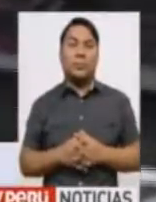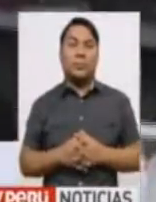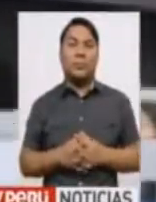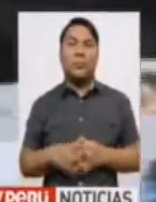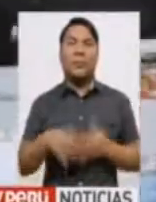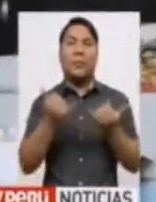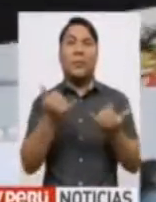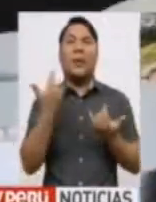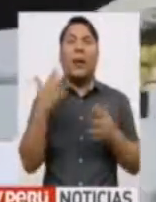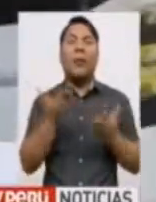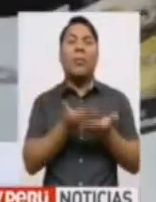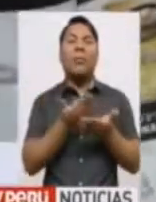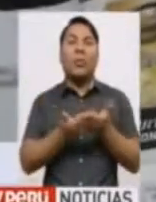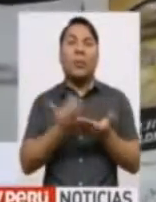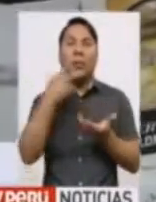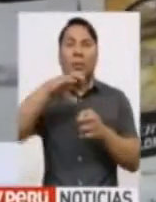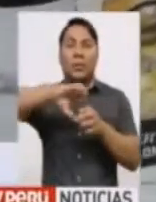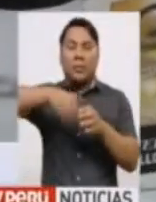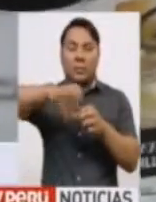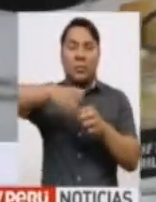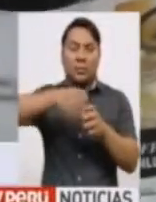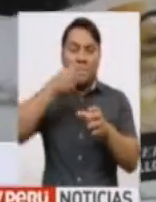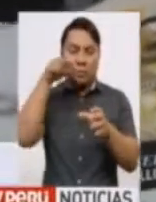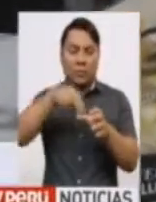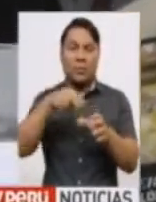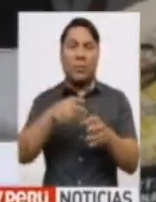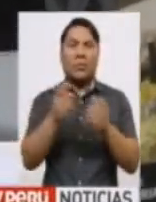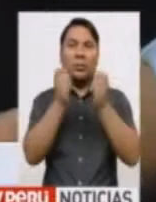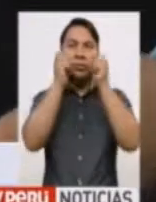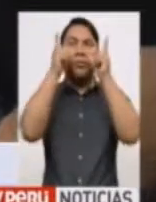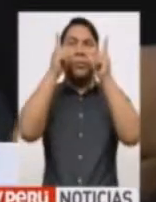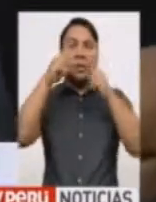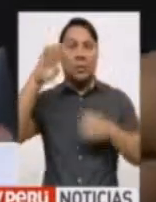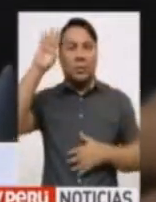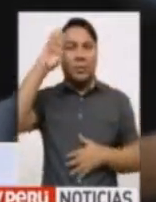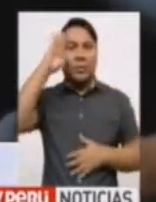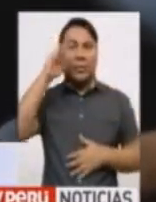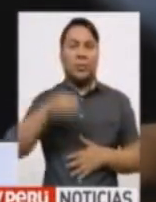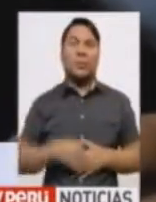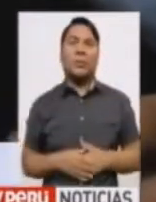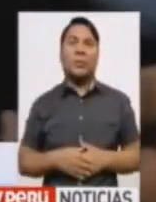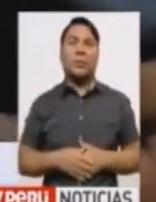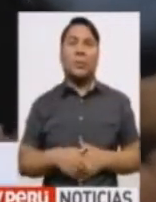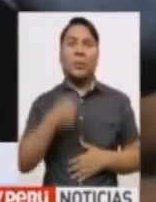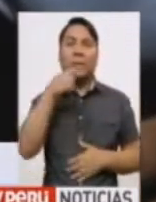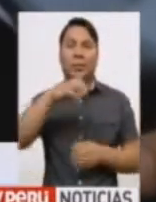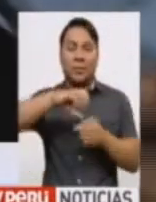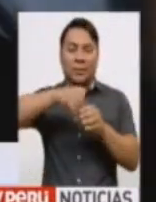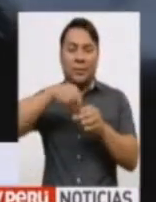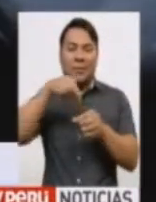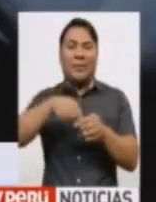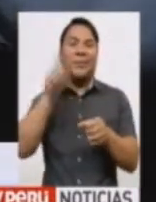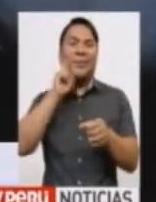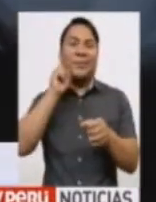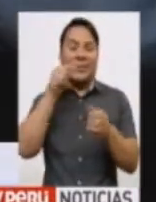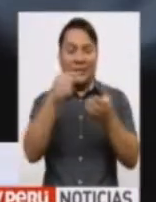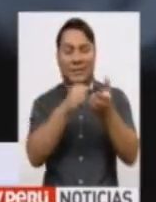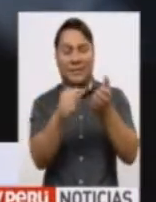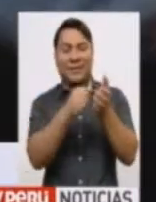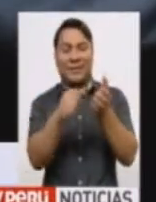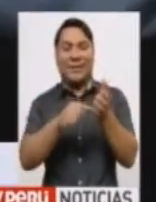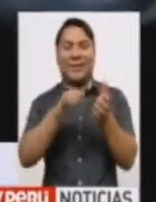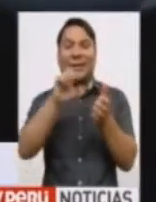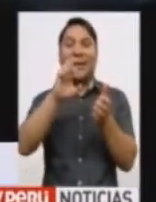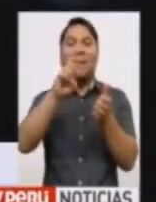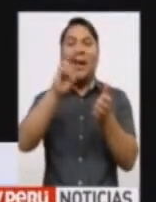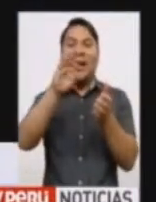A la hora de abrir los envases, la policía se llevó varias sorpresas. Este es un producto, ¿no? Adelgazantes Herbalife. ¿Ya? Es